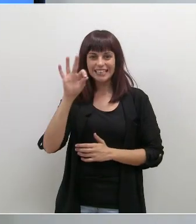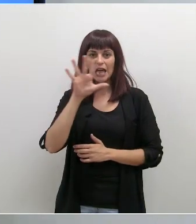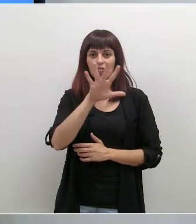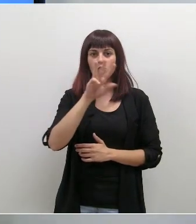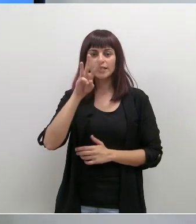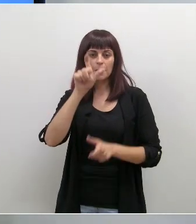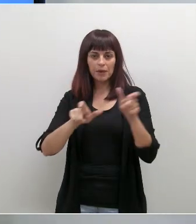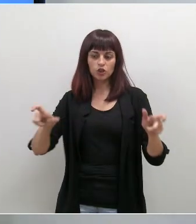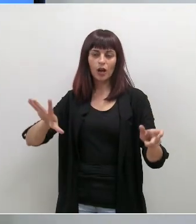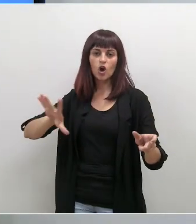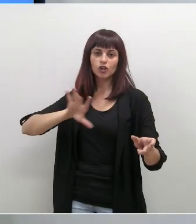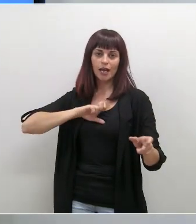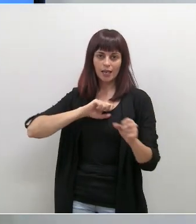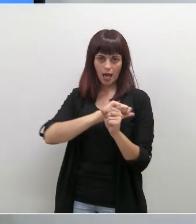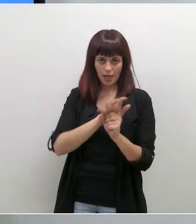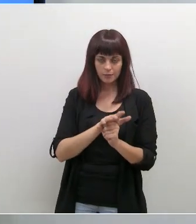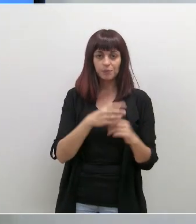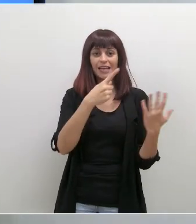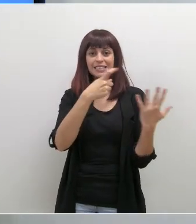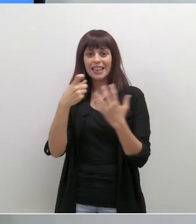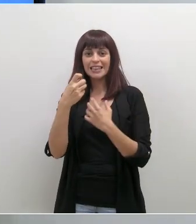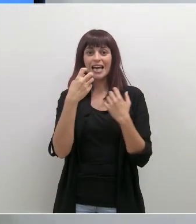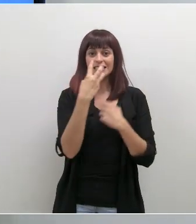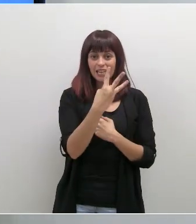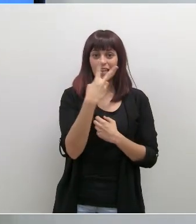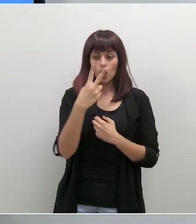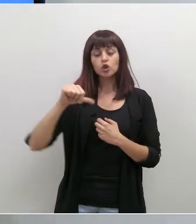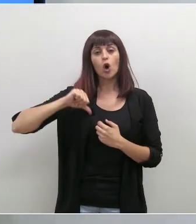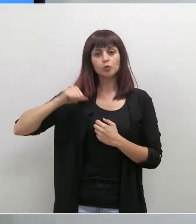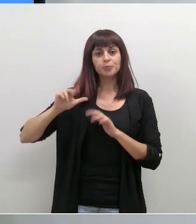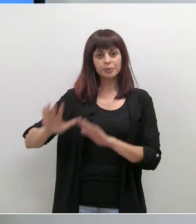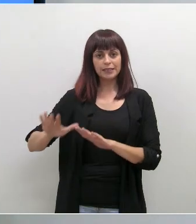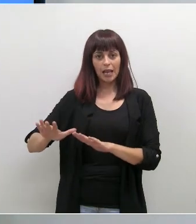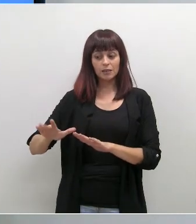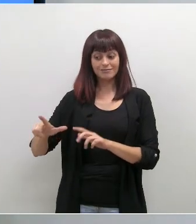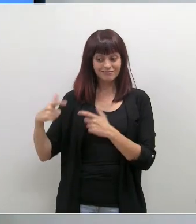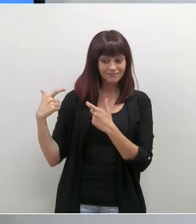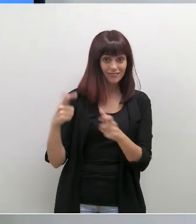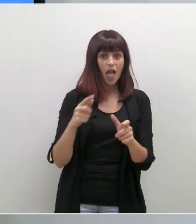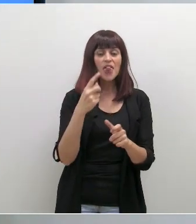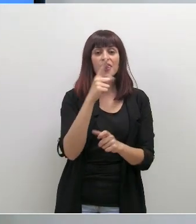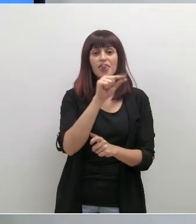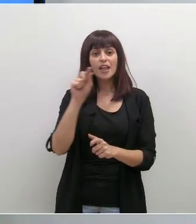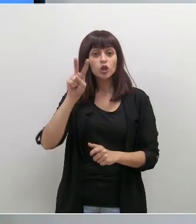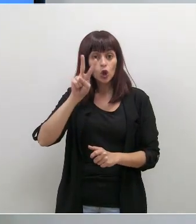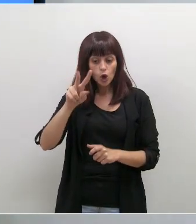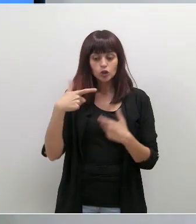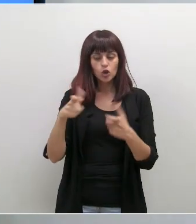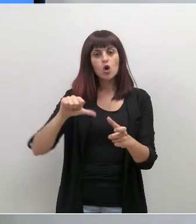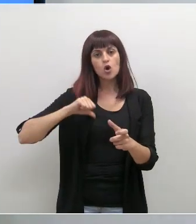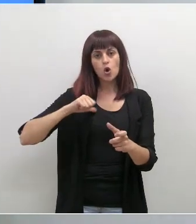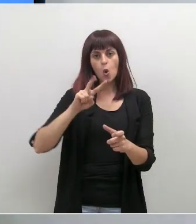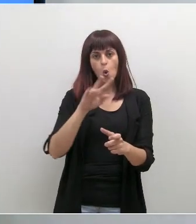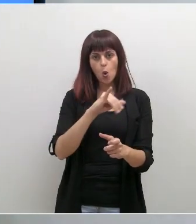12.553 personas contagiadas, 632 personas se encuentran hospitalizadas, de las cuales 102 se hallan ingresadas en las